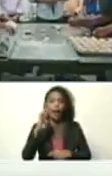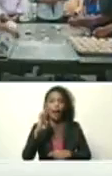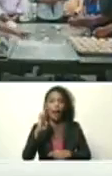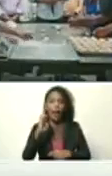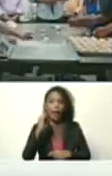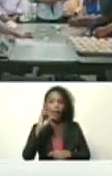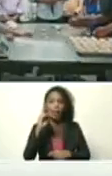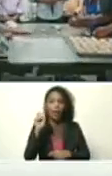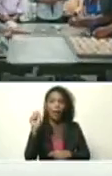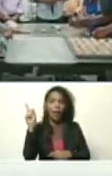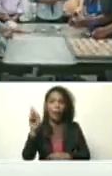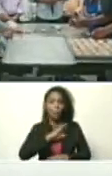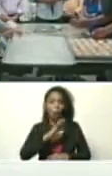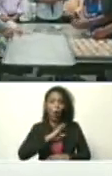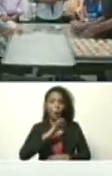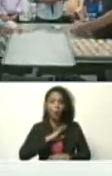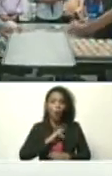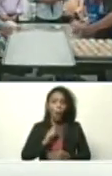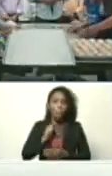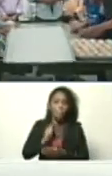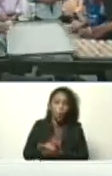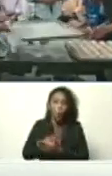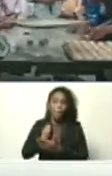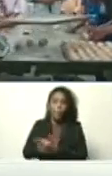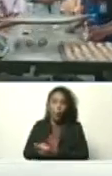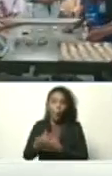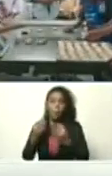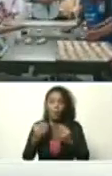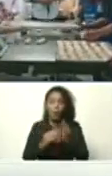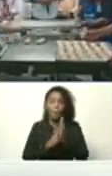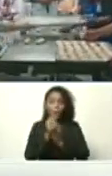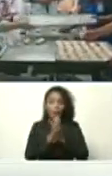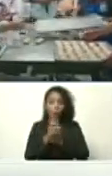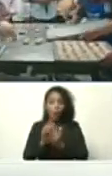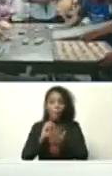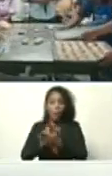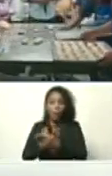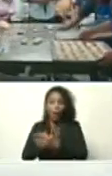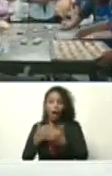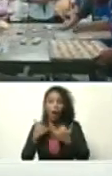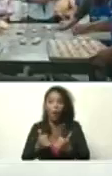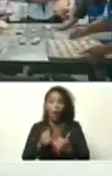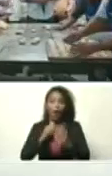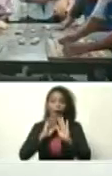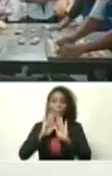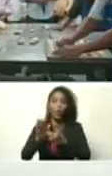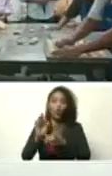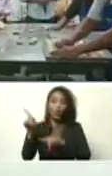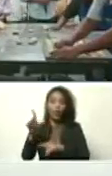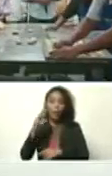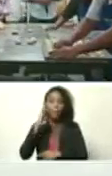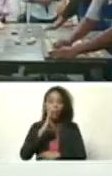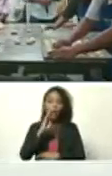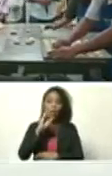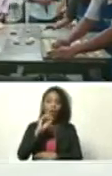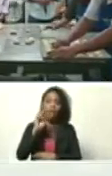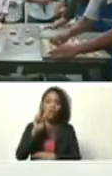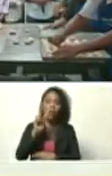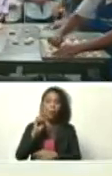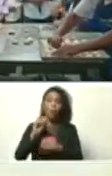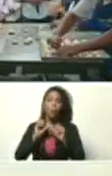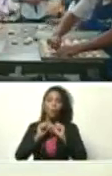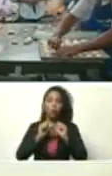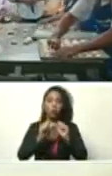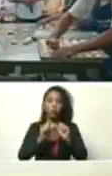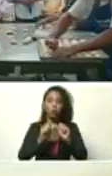con capital propio, como bastante de los muchos emprendedores, pero ahora con el apoyo del BDB podemos seguir. ¿De qué pasó a